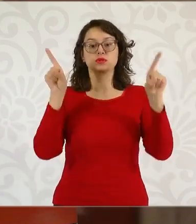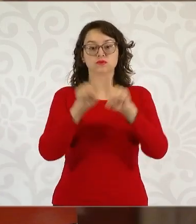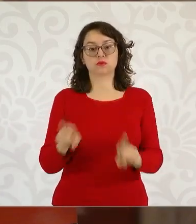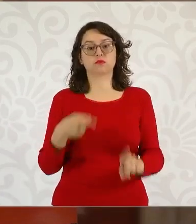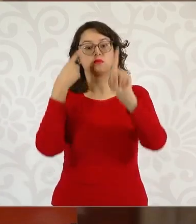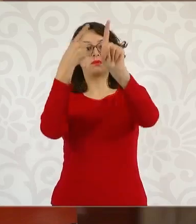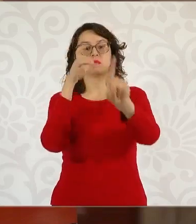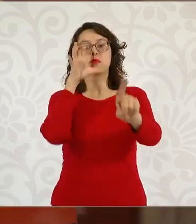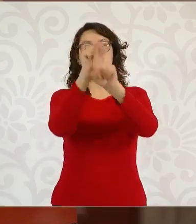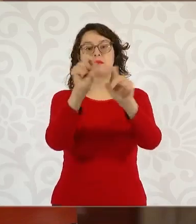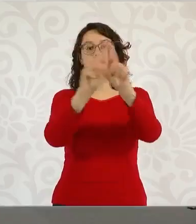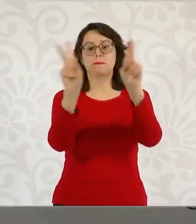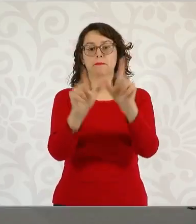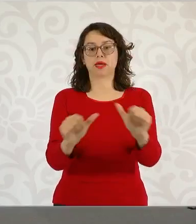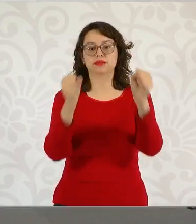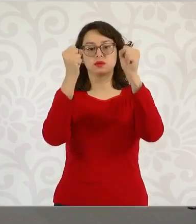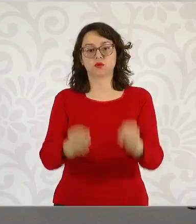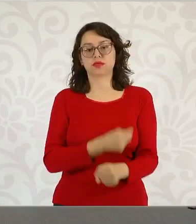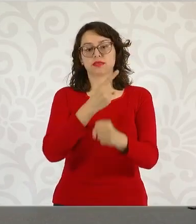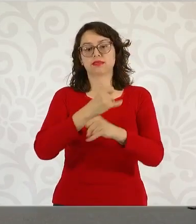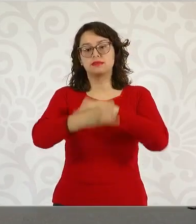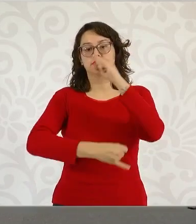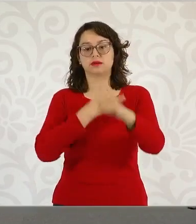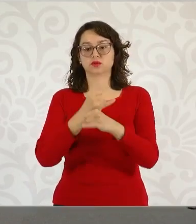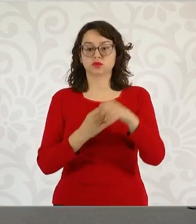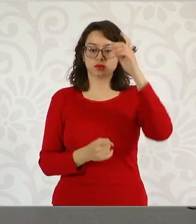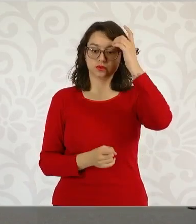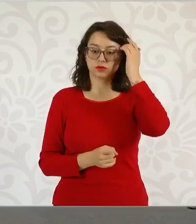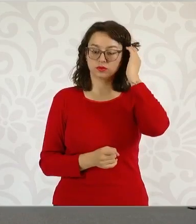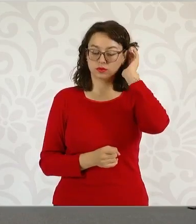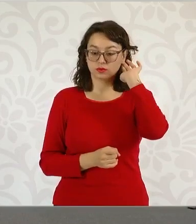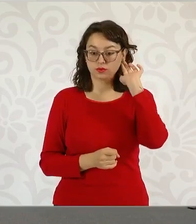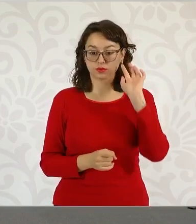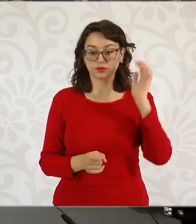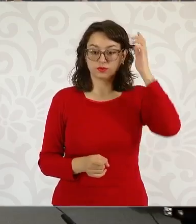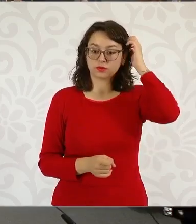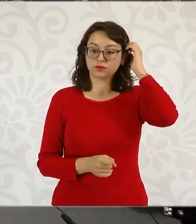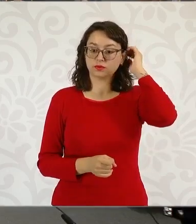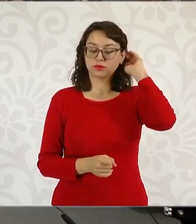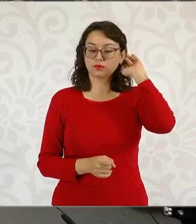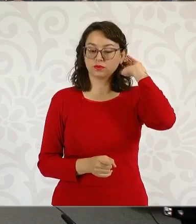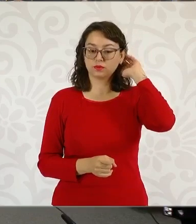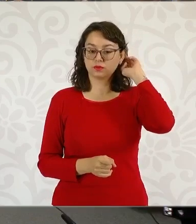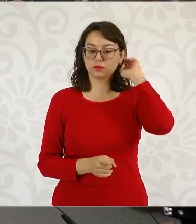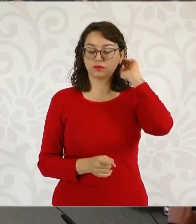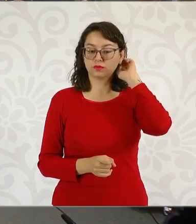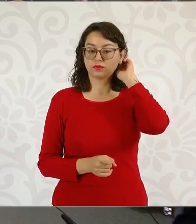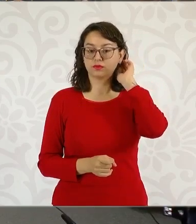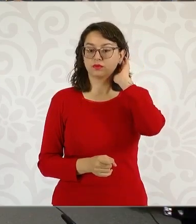la paz y la seguridad internacionales. Usted se ha manifestado a favor de Cuba, y cosa que